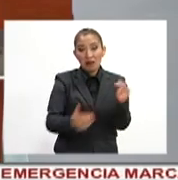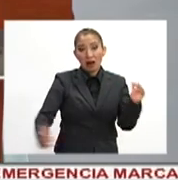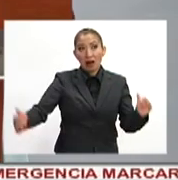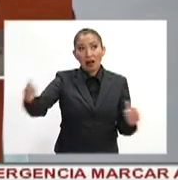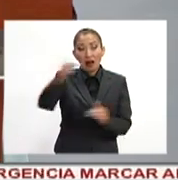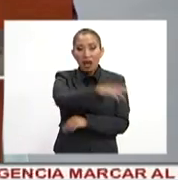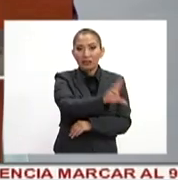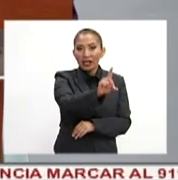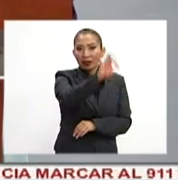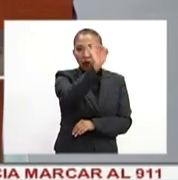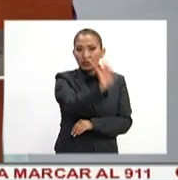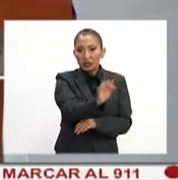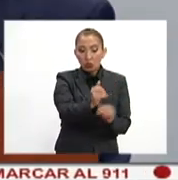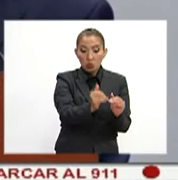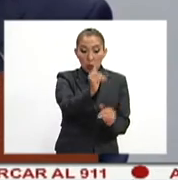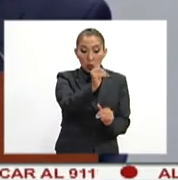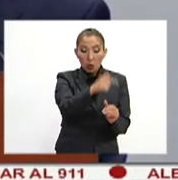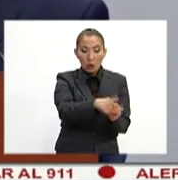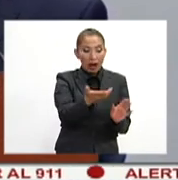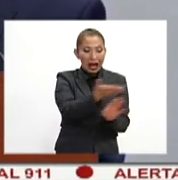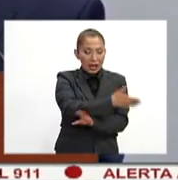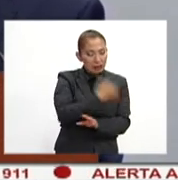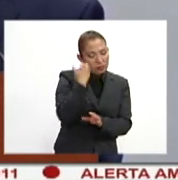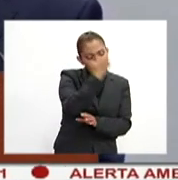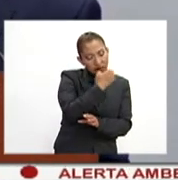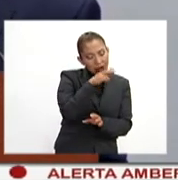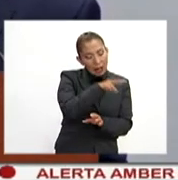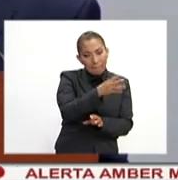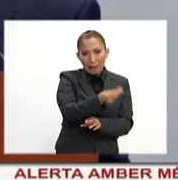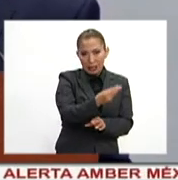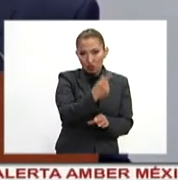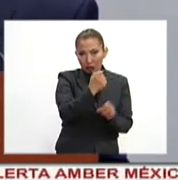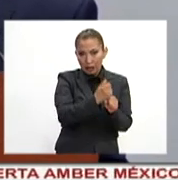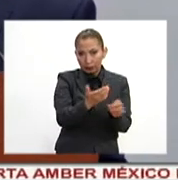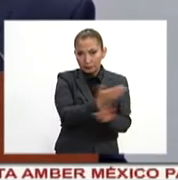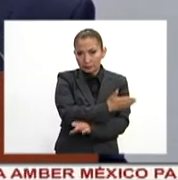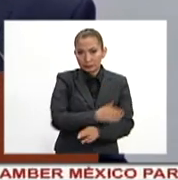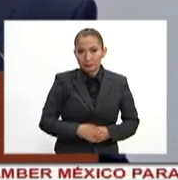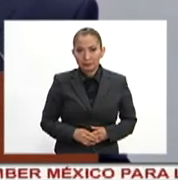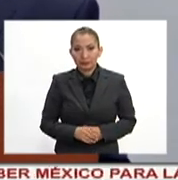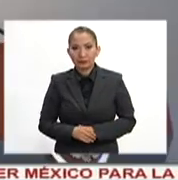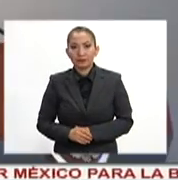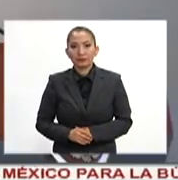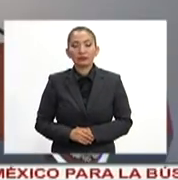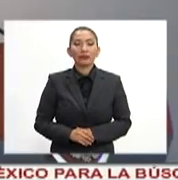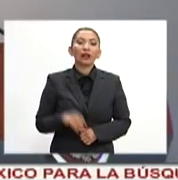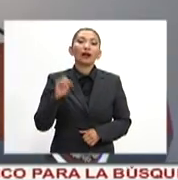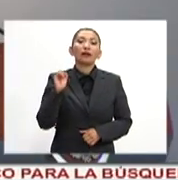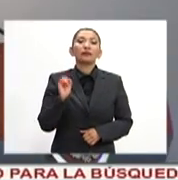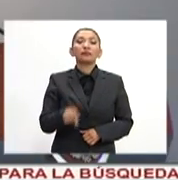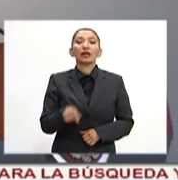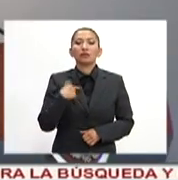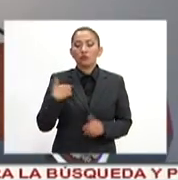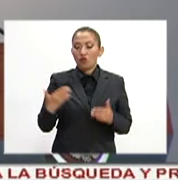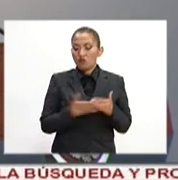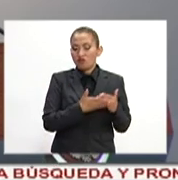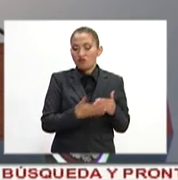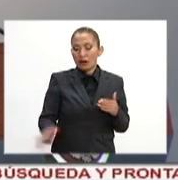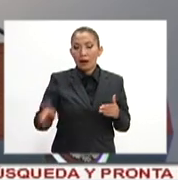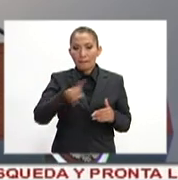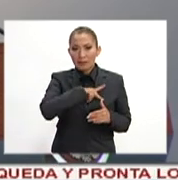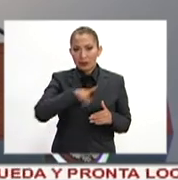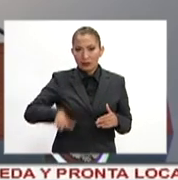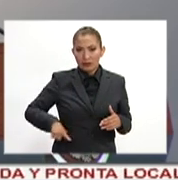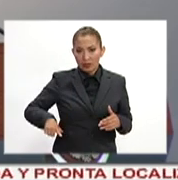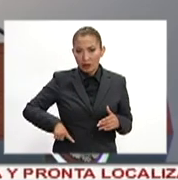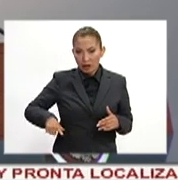en más de 30% a la registrada en mayo del año anterior. Con ello, en lo que va de esta